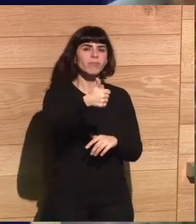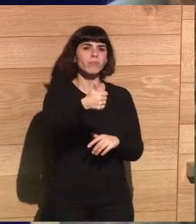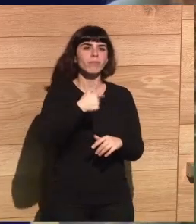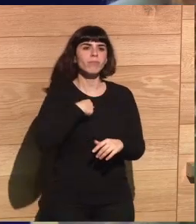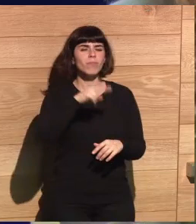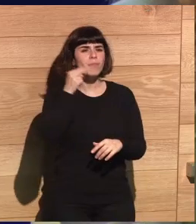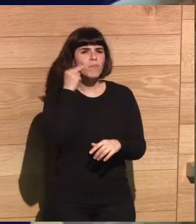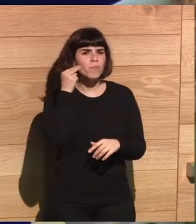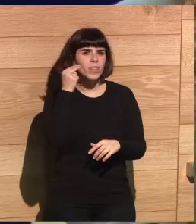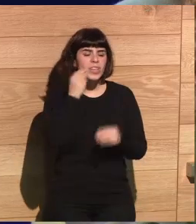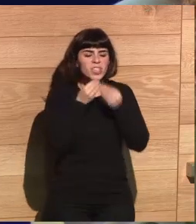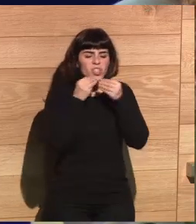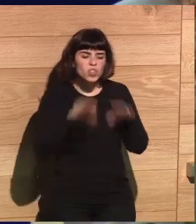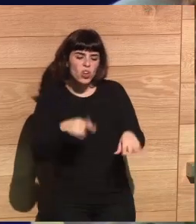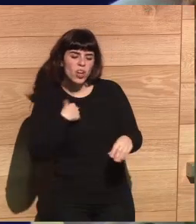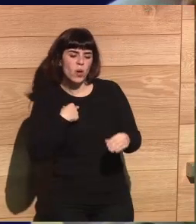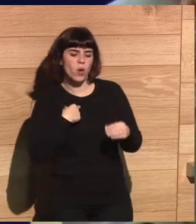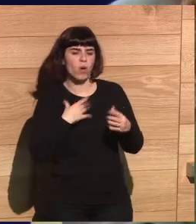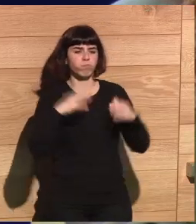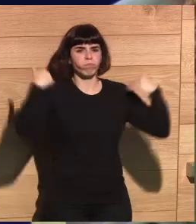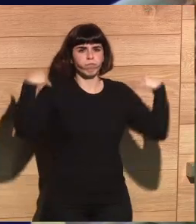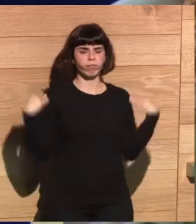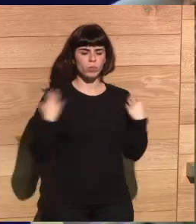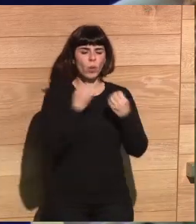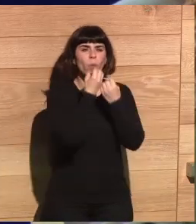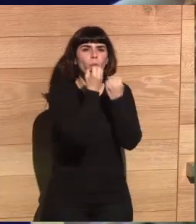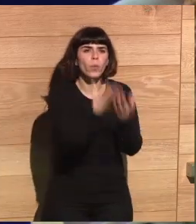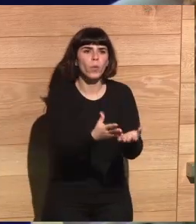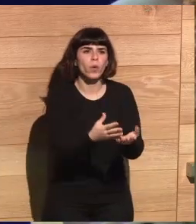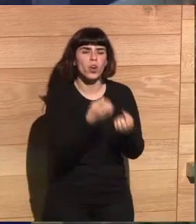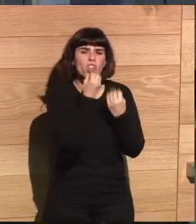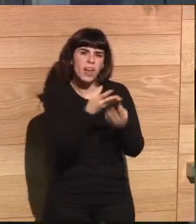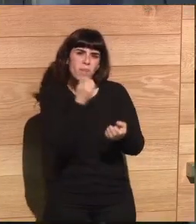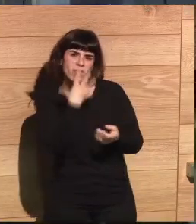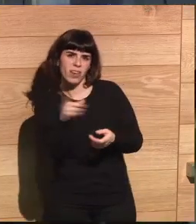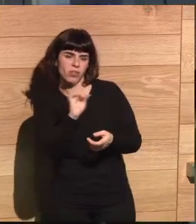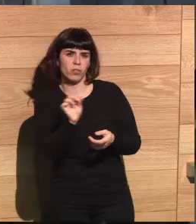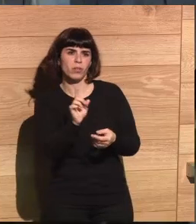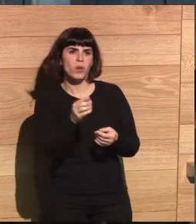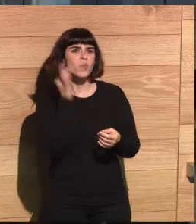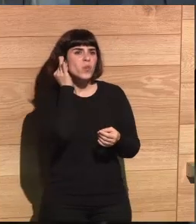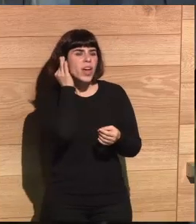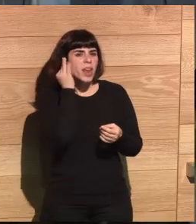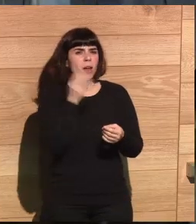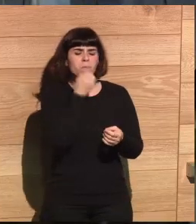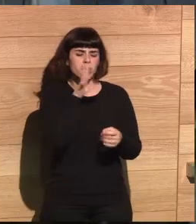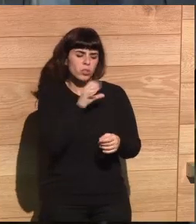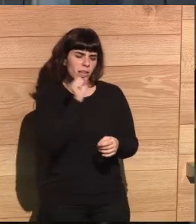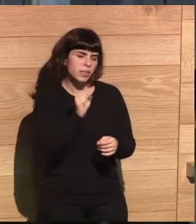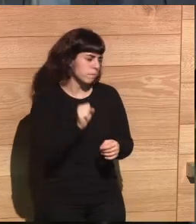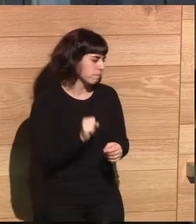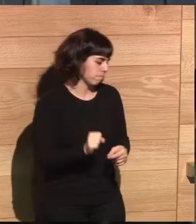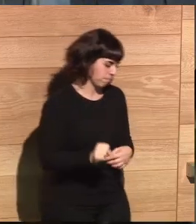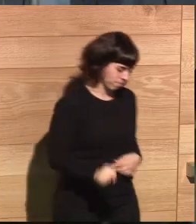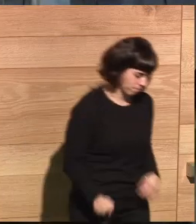alguien y no llegar a contarla bien, ¿no? Es una mujer impresionante ella. Me gustaría seguir con Itxaso.